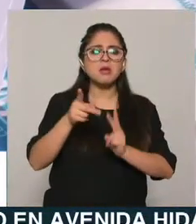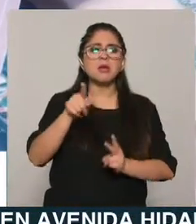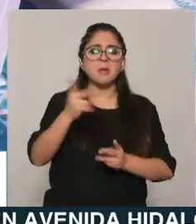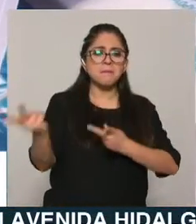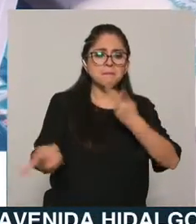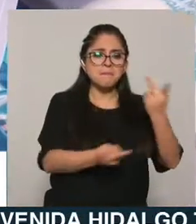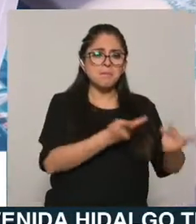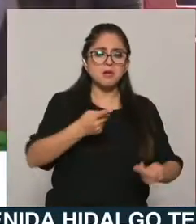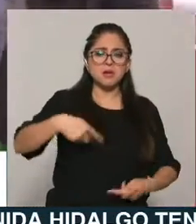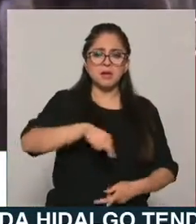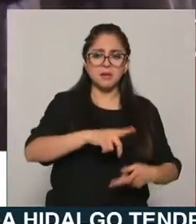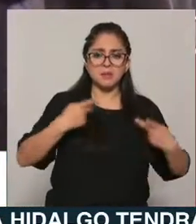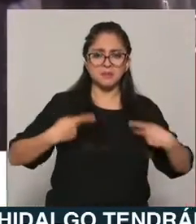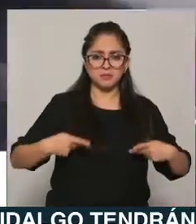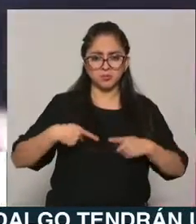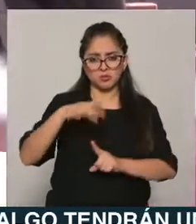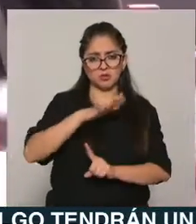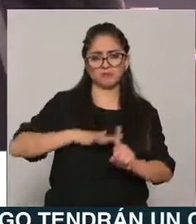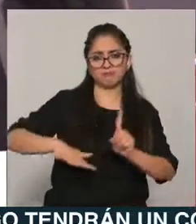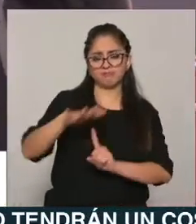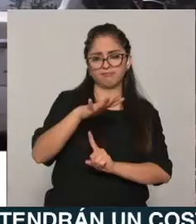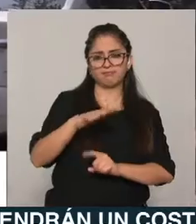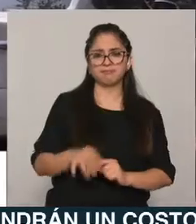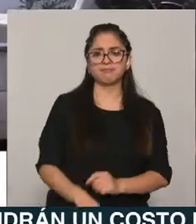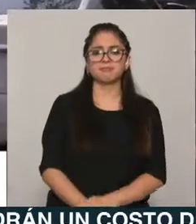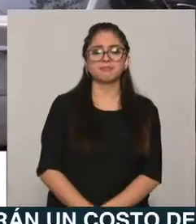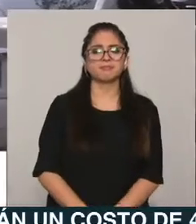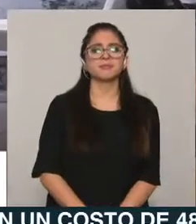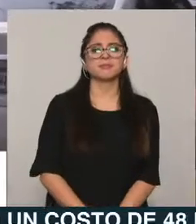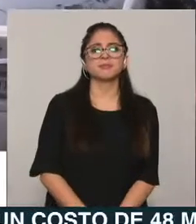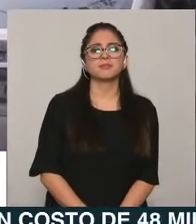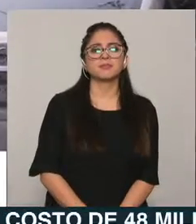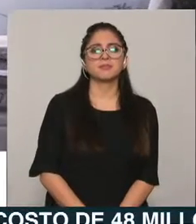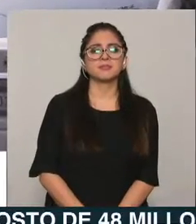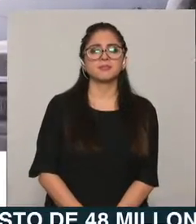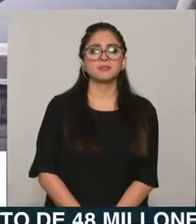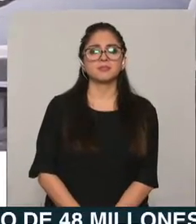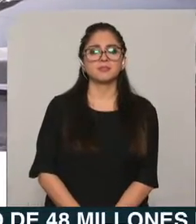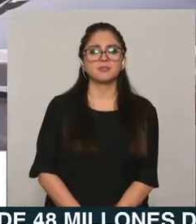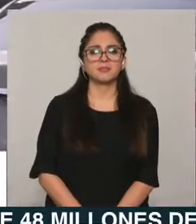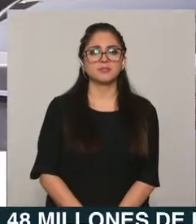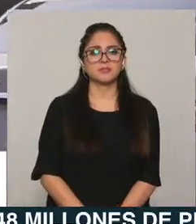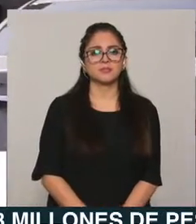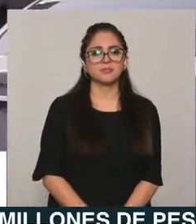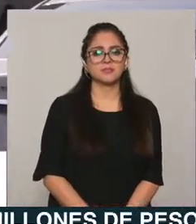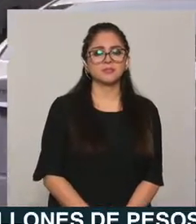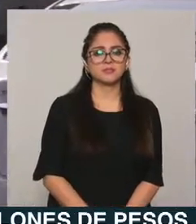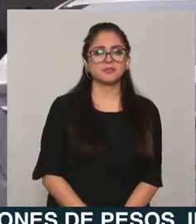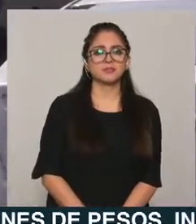ciudadana. Con imágenes de Javier Cordero y Jorge Barajas, Iraíz Morquecho, 21 Noticias.